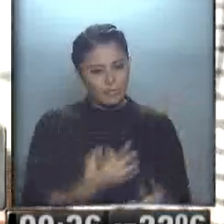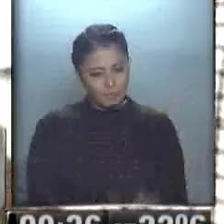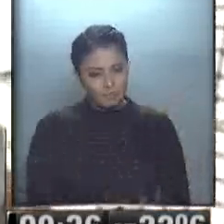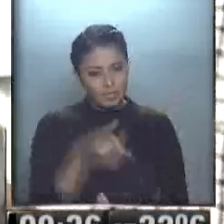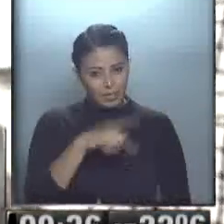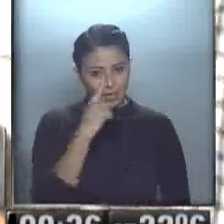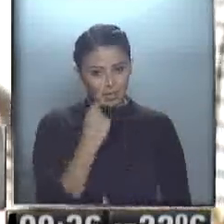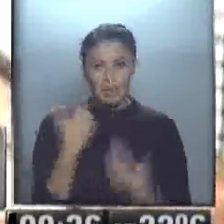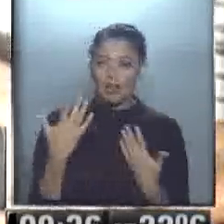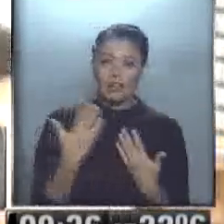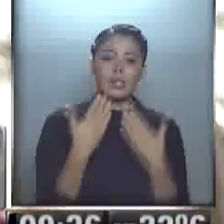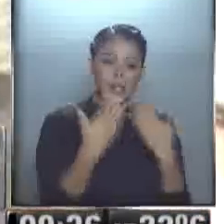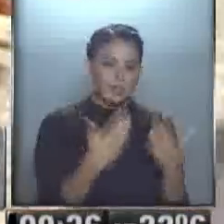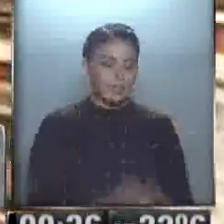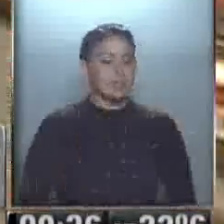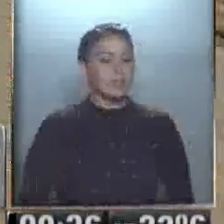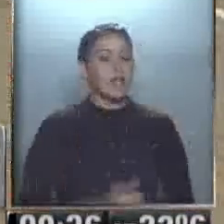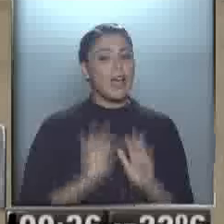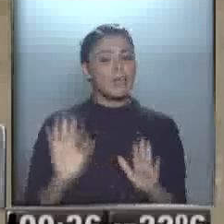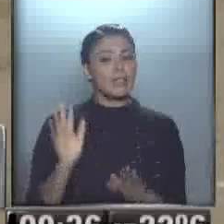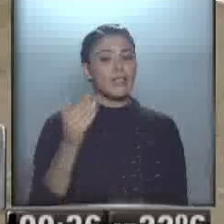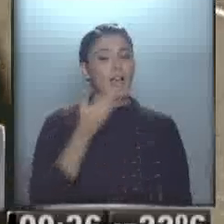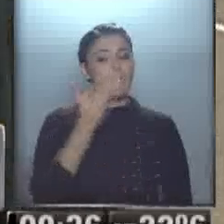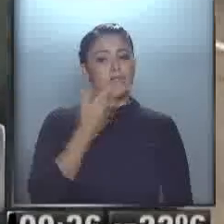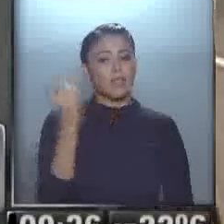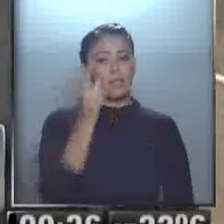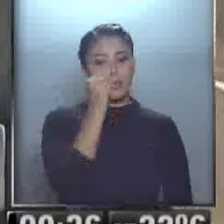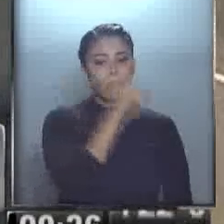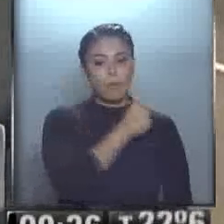en esta jornada. Gracias. Bueno, la palabra entonces de los